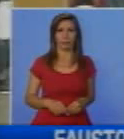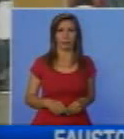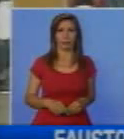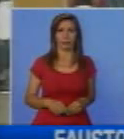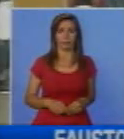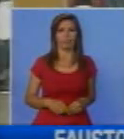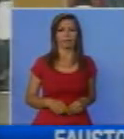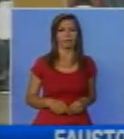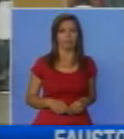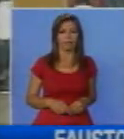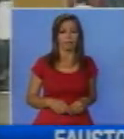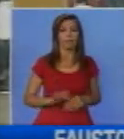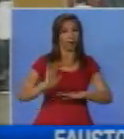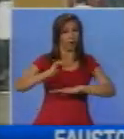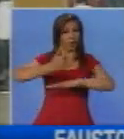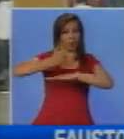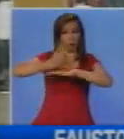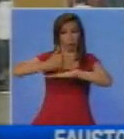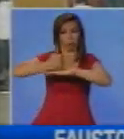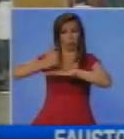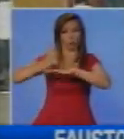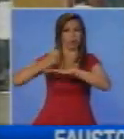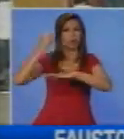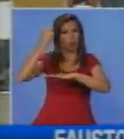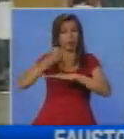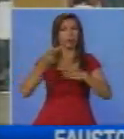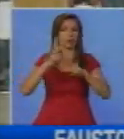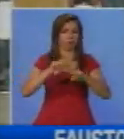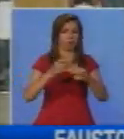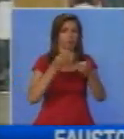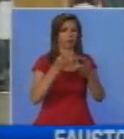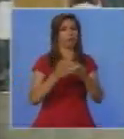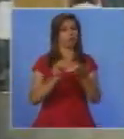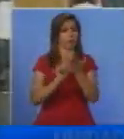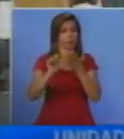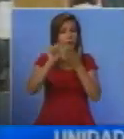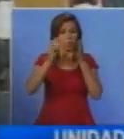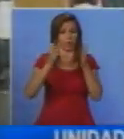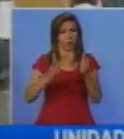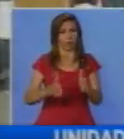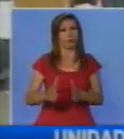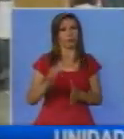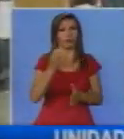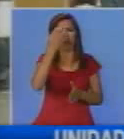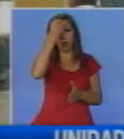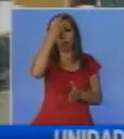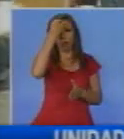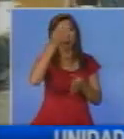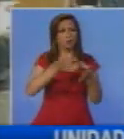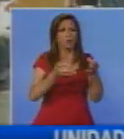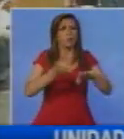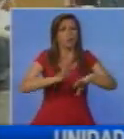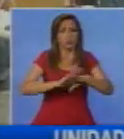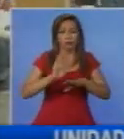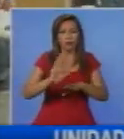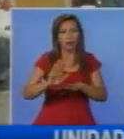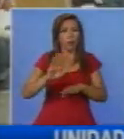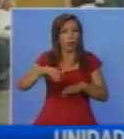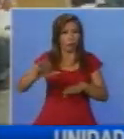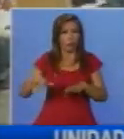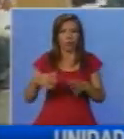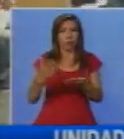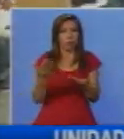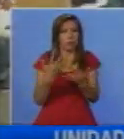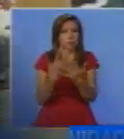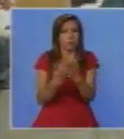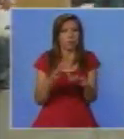Y más reacciones por parte de las autoridades de gobierno. Esta vez el ministro de Educación, Augusto Espinosa, se refirió a la situación educativa de los detenidos. Esto